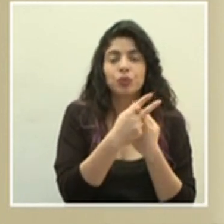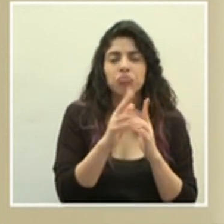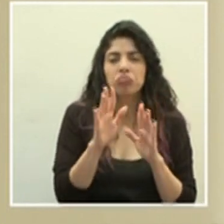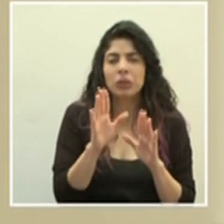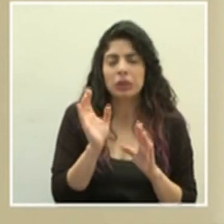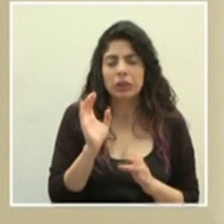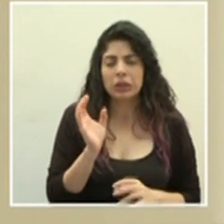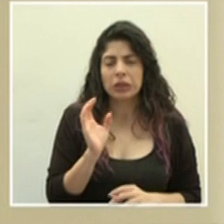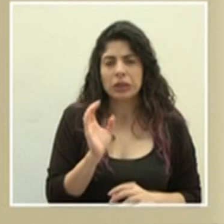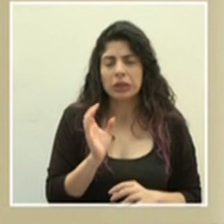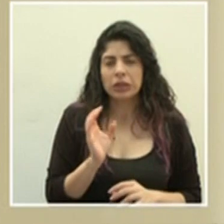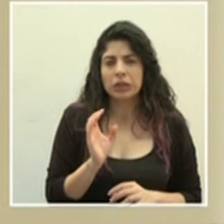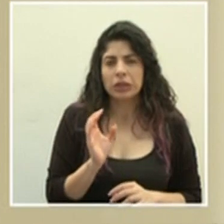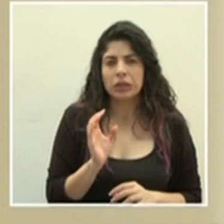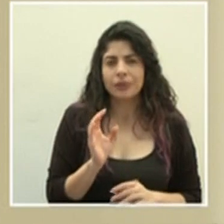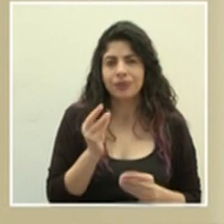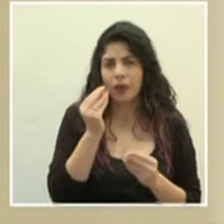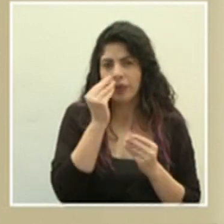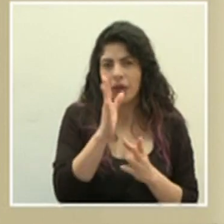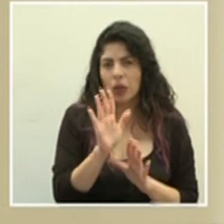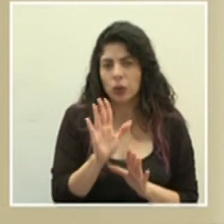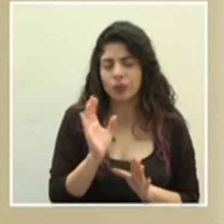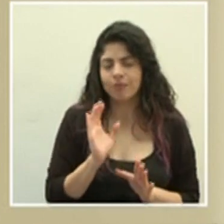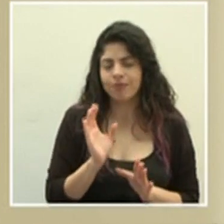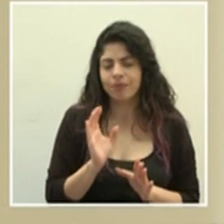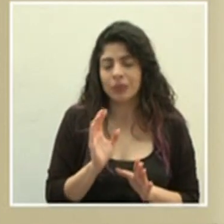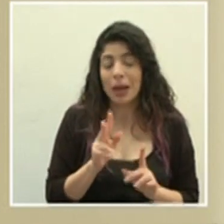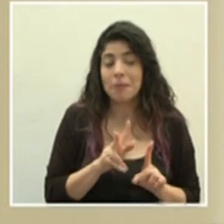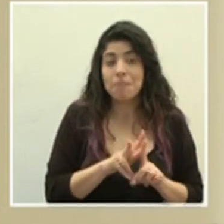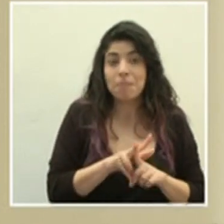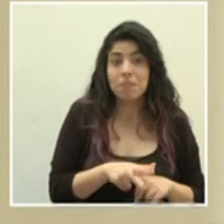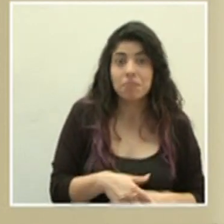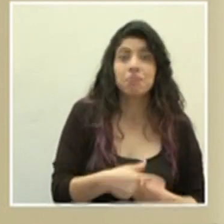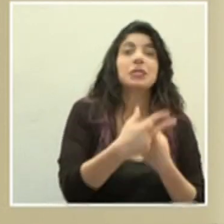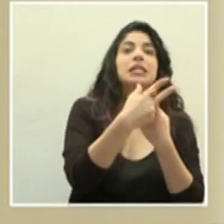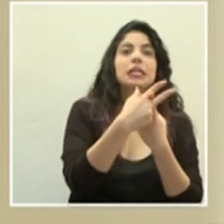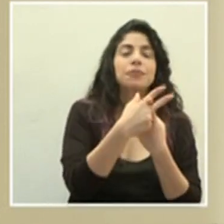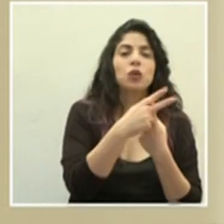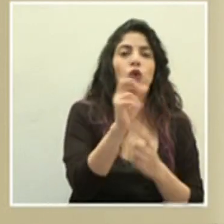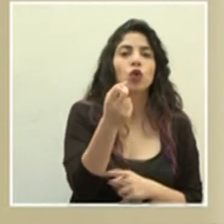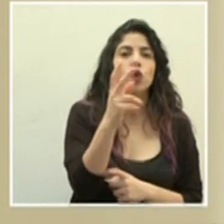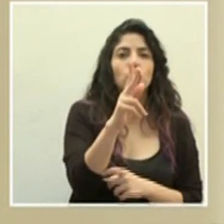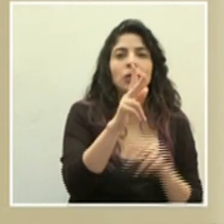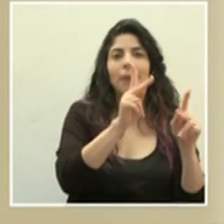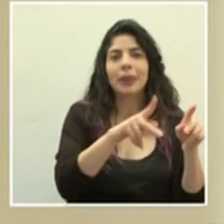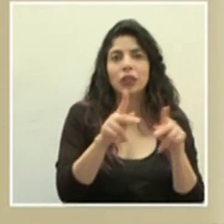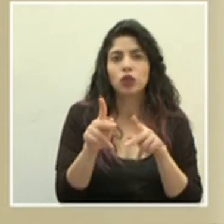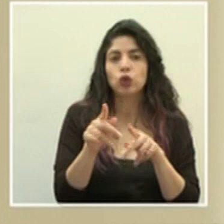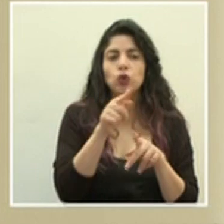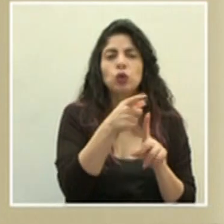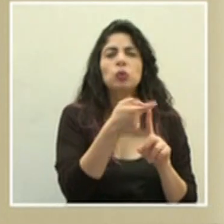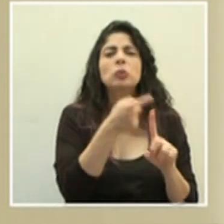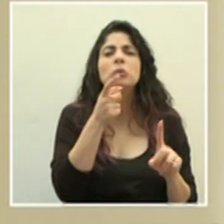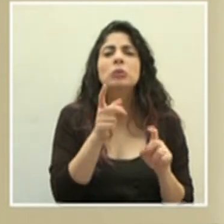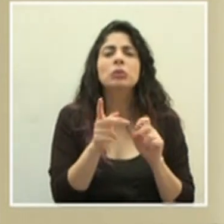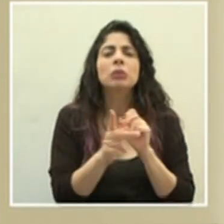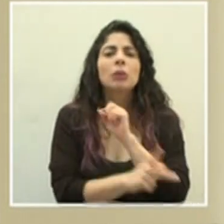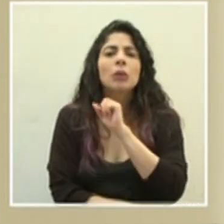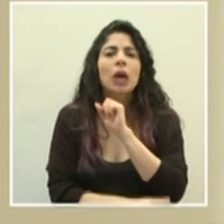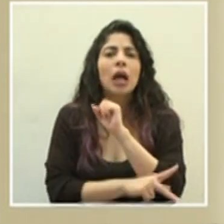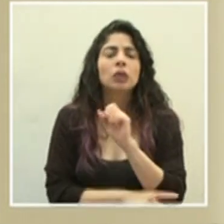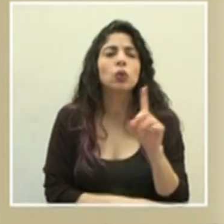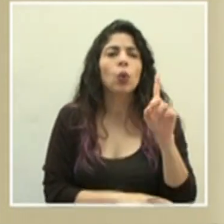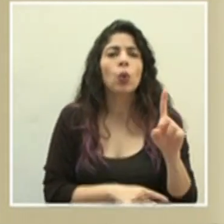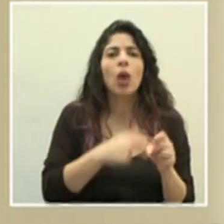déjenme encontrar aquí el dato. Inicialmente tuvimos 12 personas, las nacionalidades son